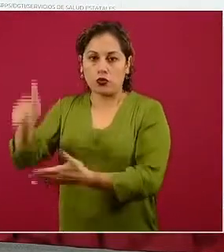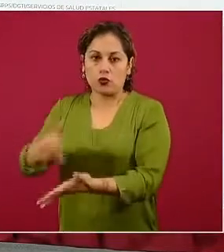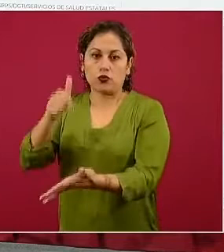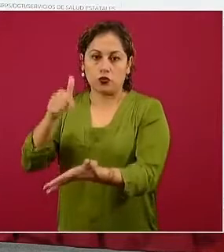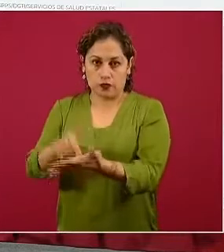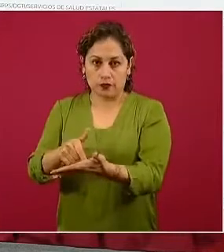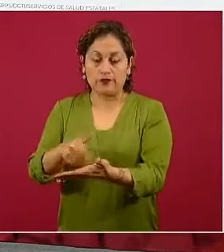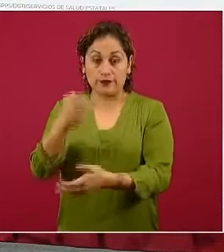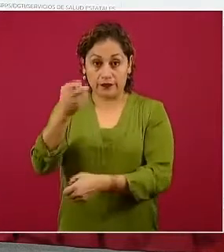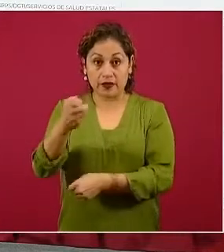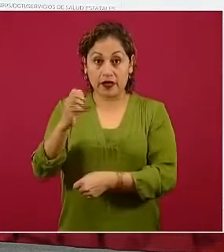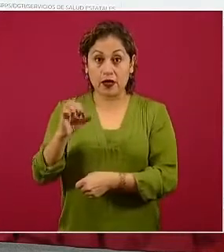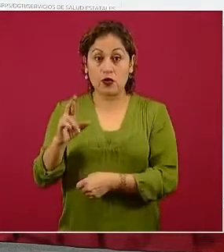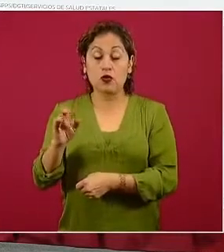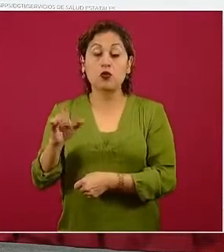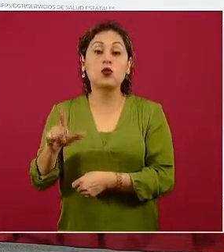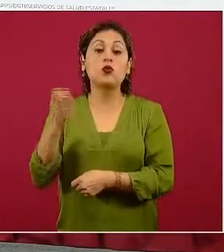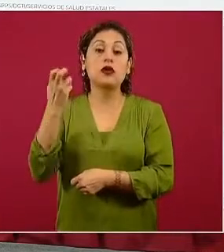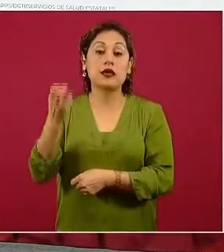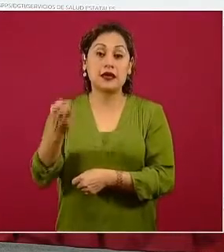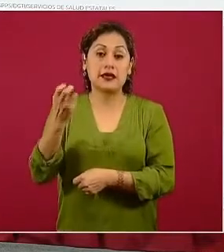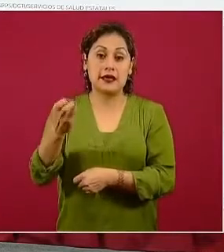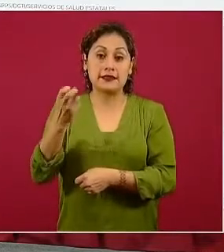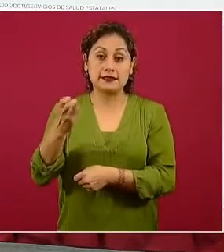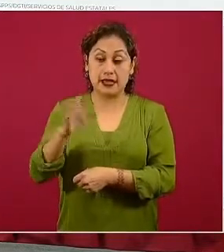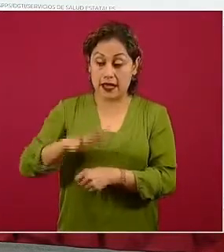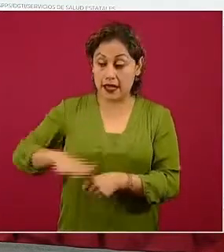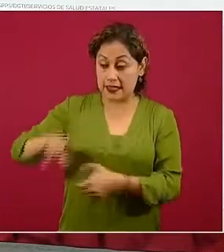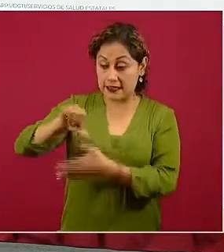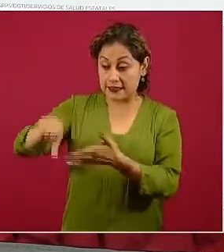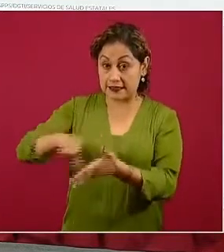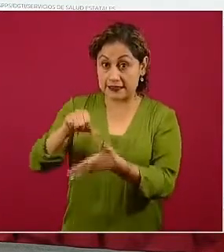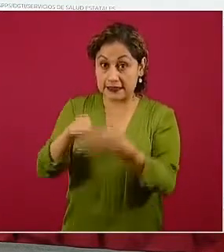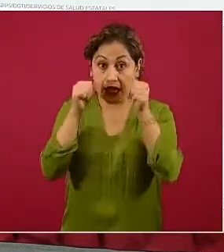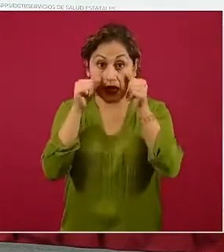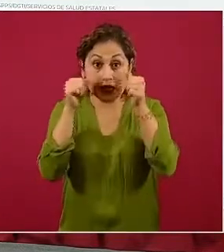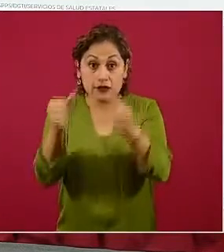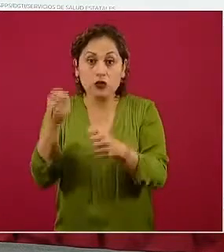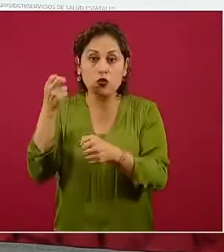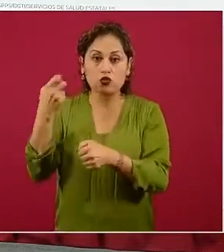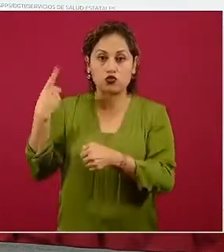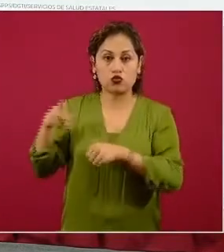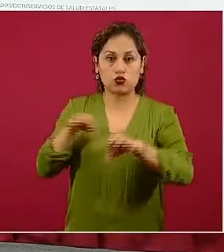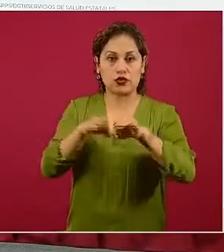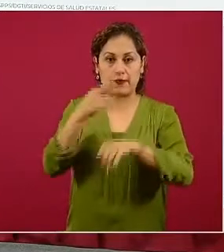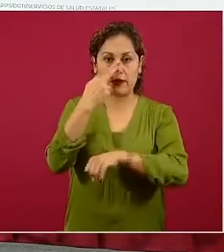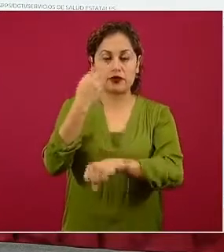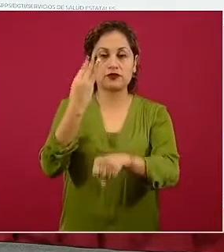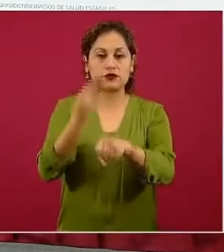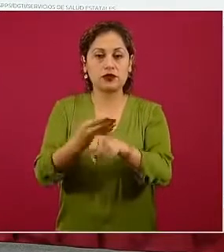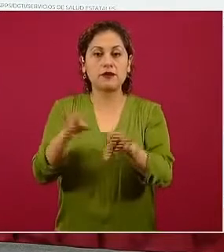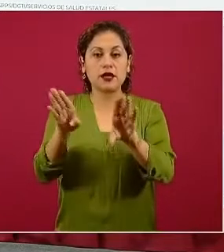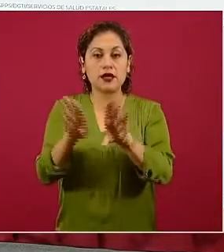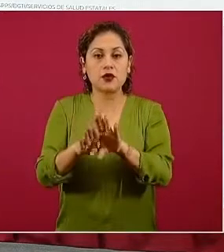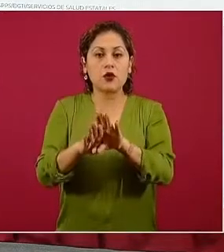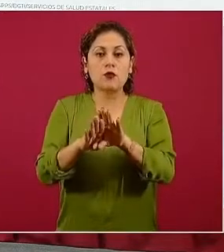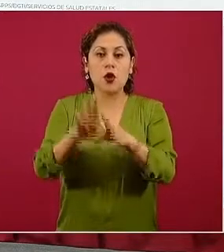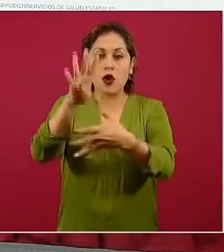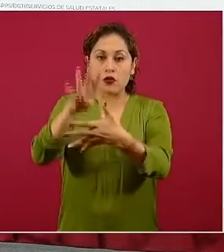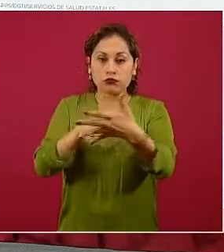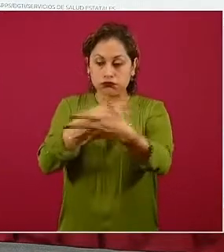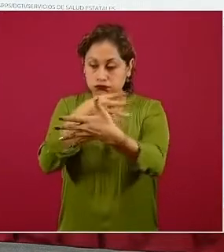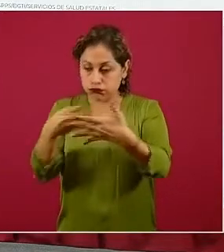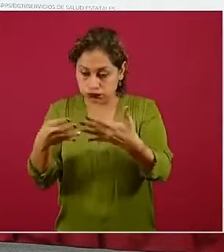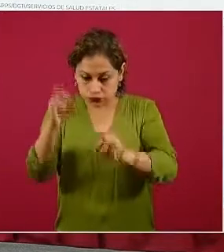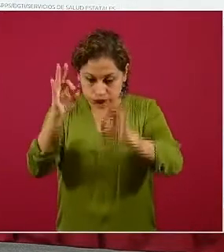CRUM entra en un trabajo especial porque entonces ellos pueden, a través de los sistemas, identificar en dónde